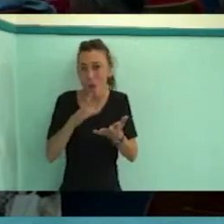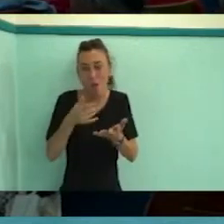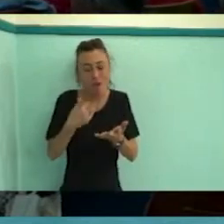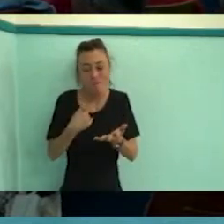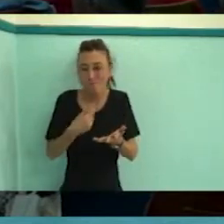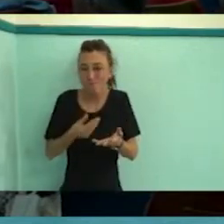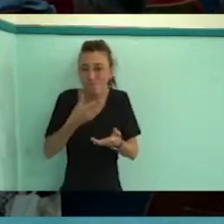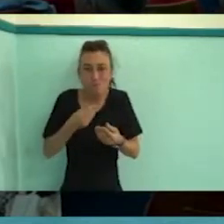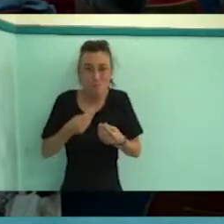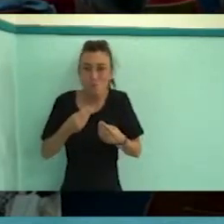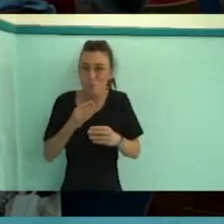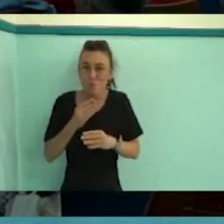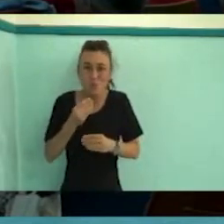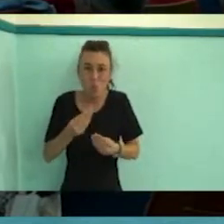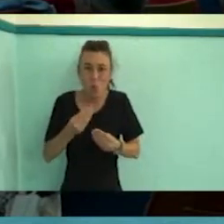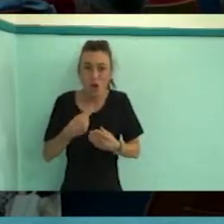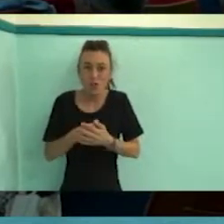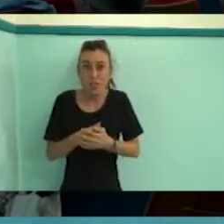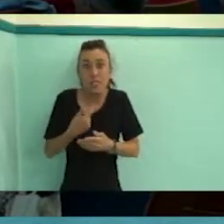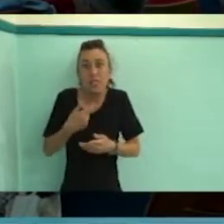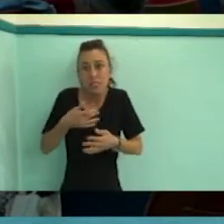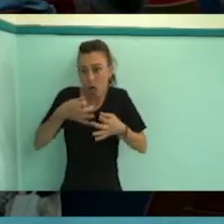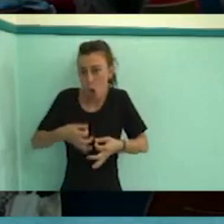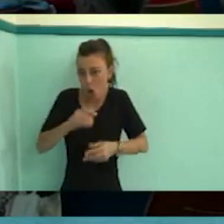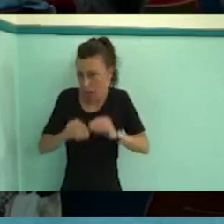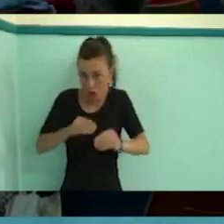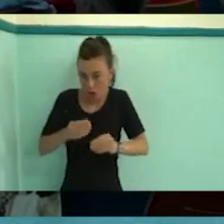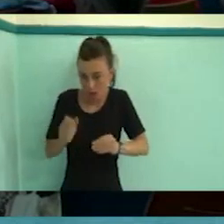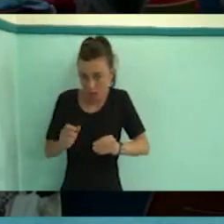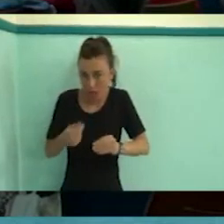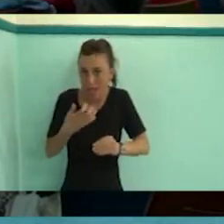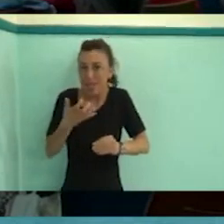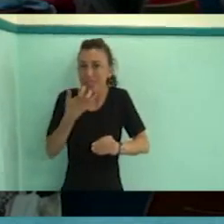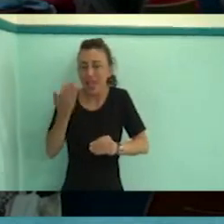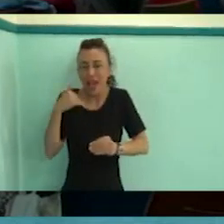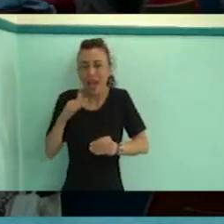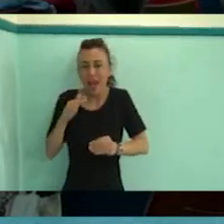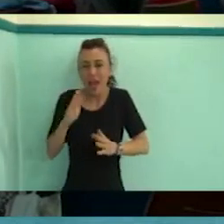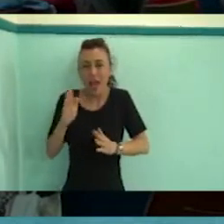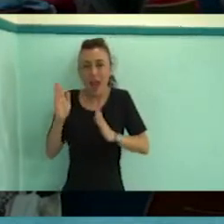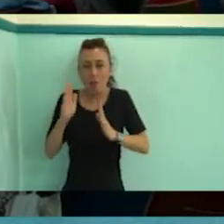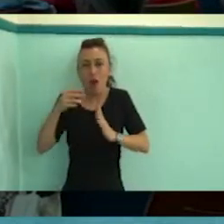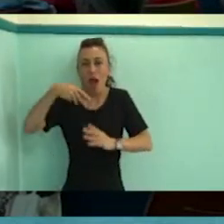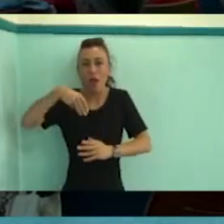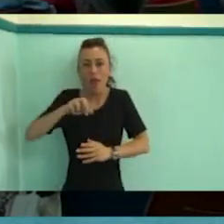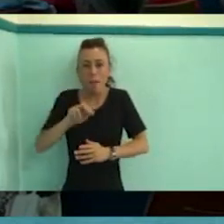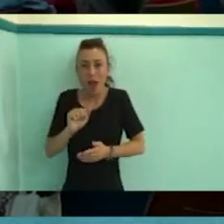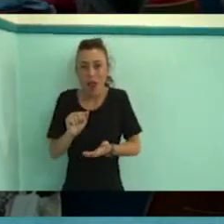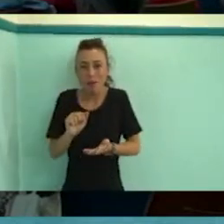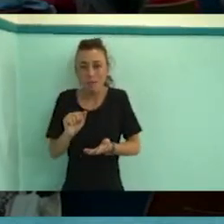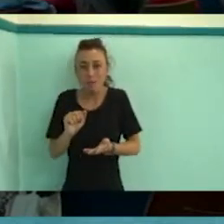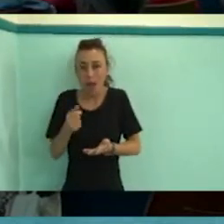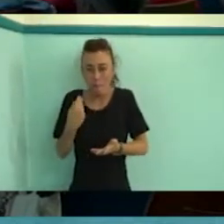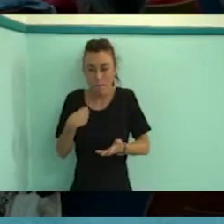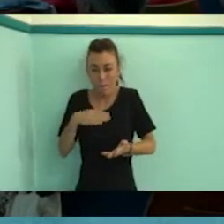porque seguramente te lo habían preguntado ya mucho pero si tuvieras aquí a esa Mara pequeña acomplejada que no se ve bien que está en el